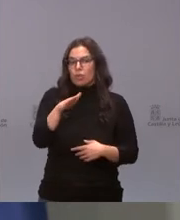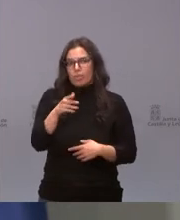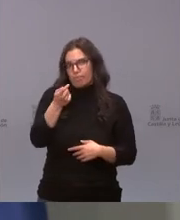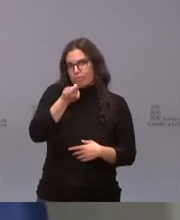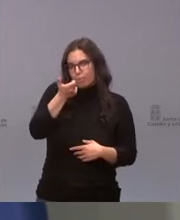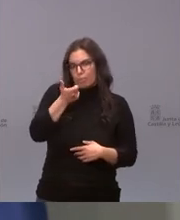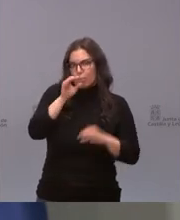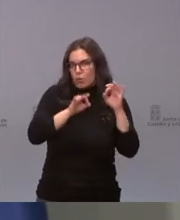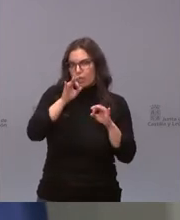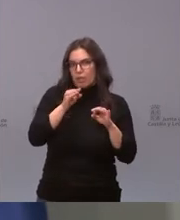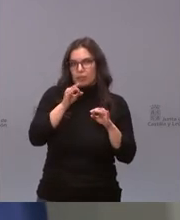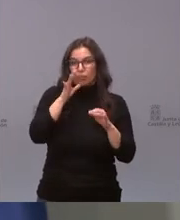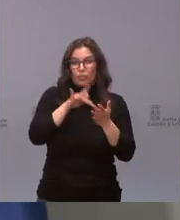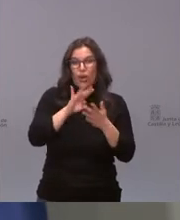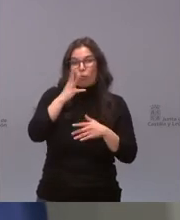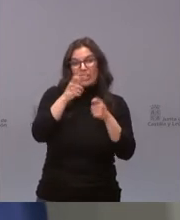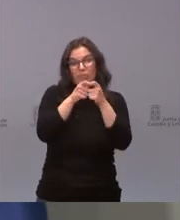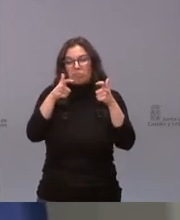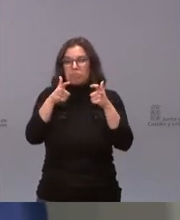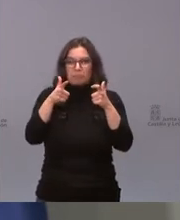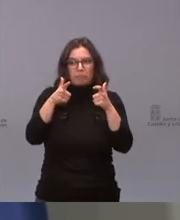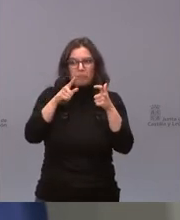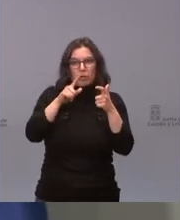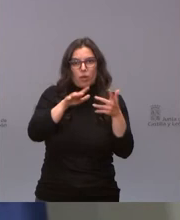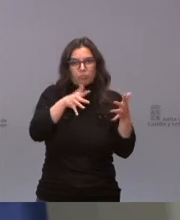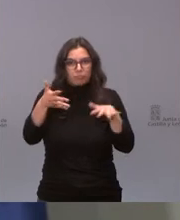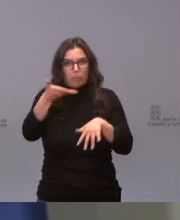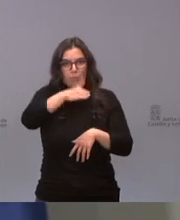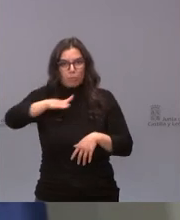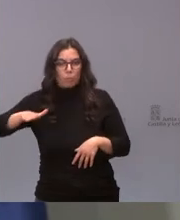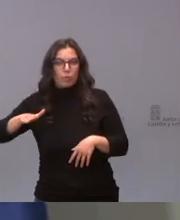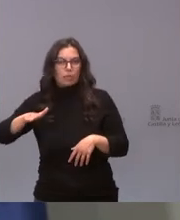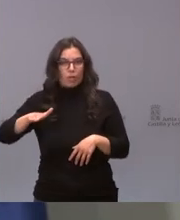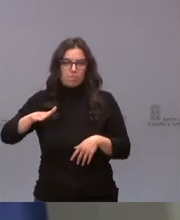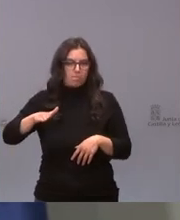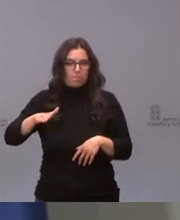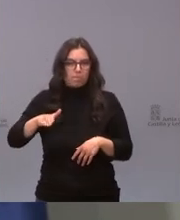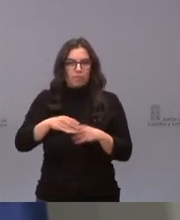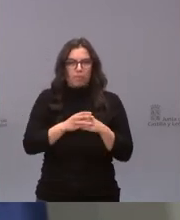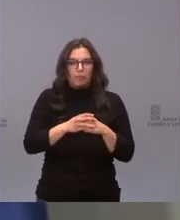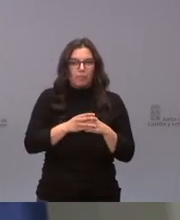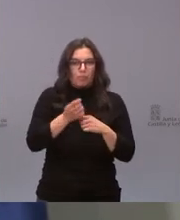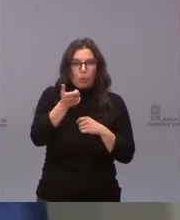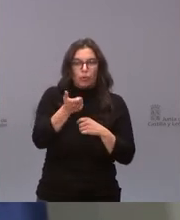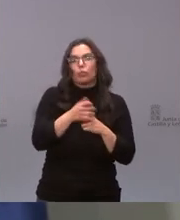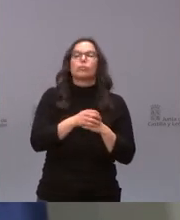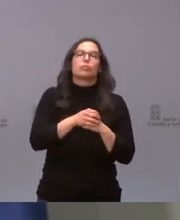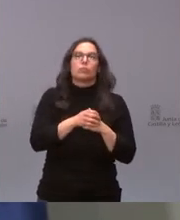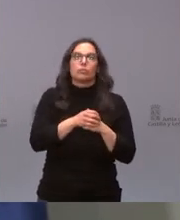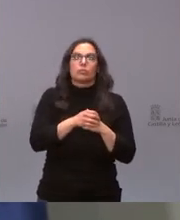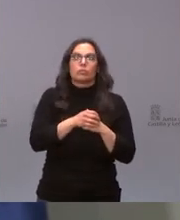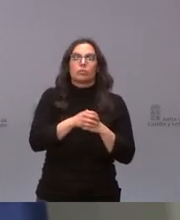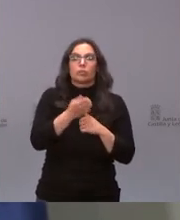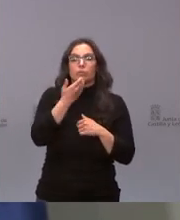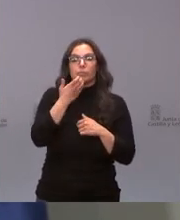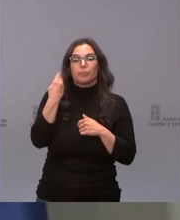una cuarta ola que no ha producido variación en la letalidad, no hay en los registros del Carlos